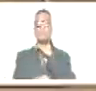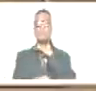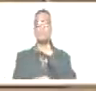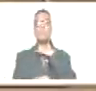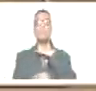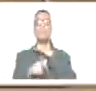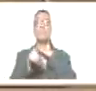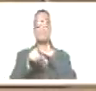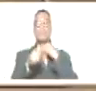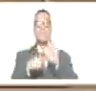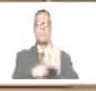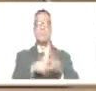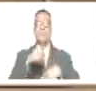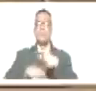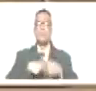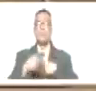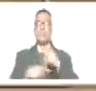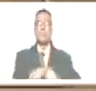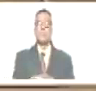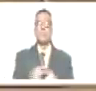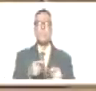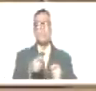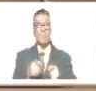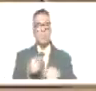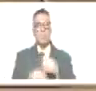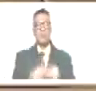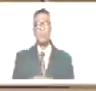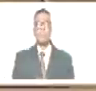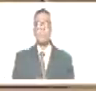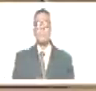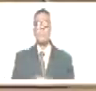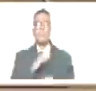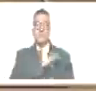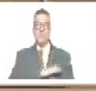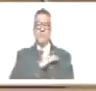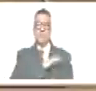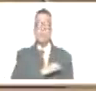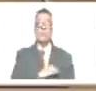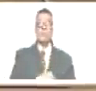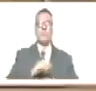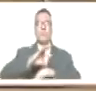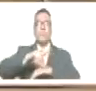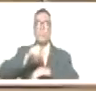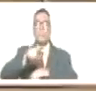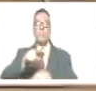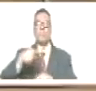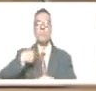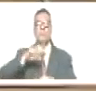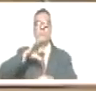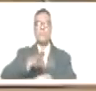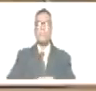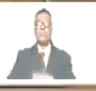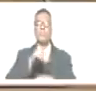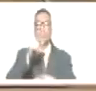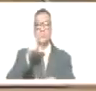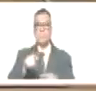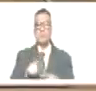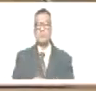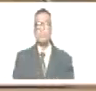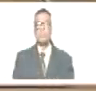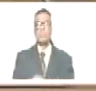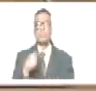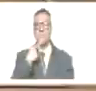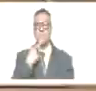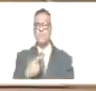presente procedimiento, por tratarse de la comisión flagrante de delitos comunes, atendiendo lo dispuesto en